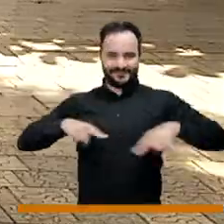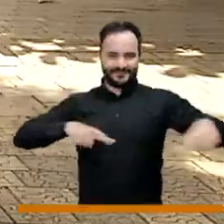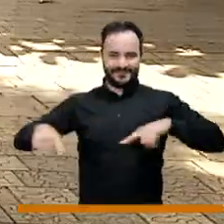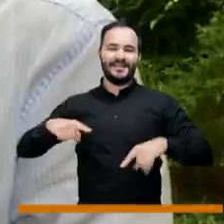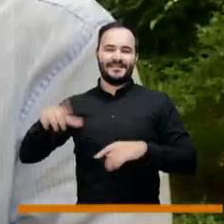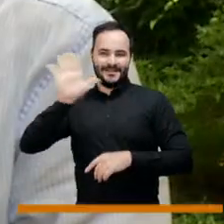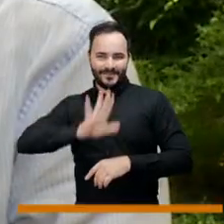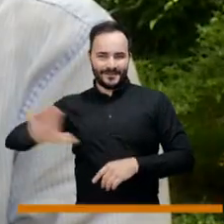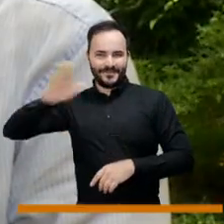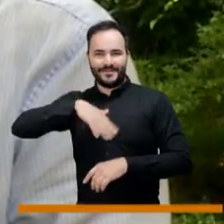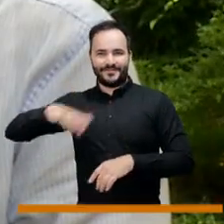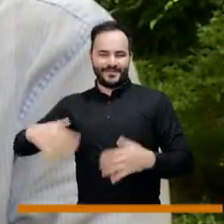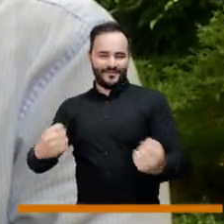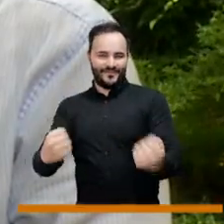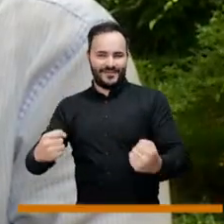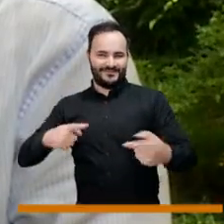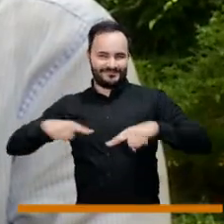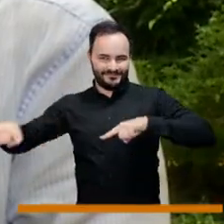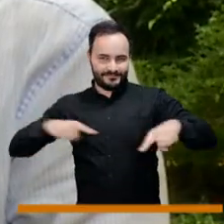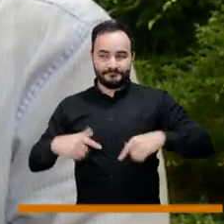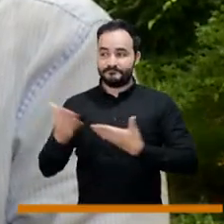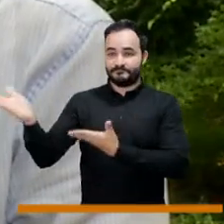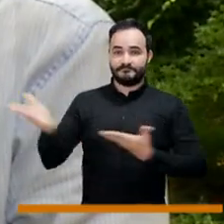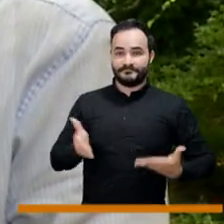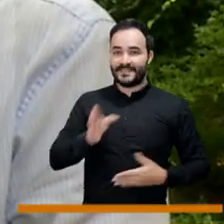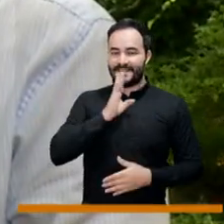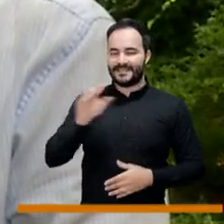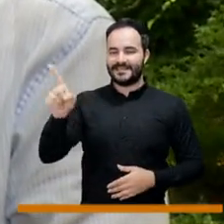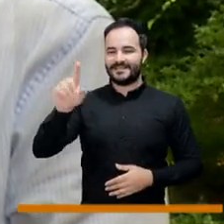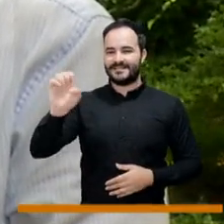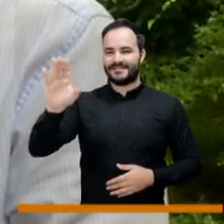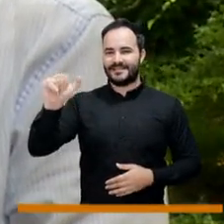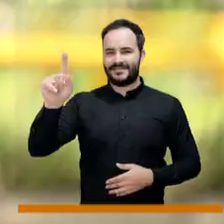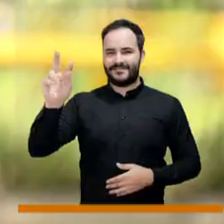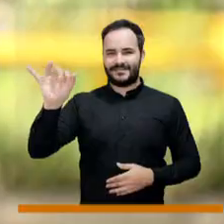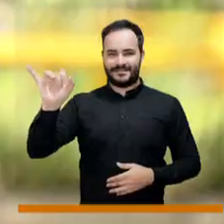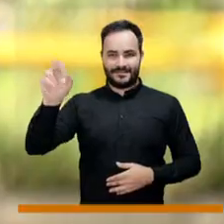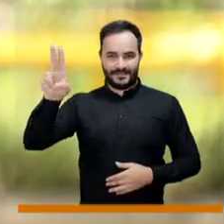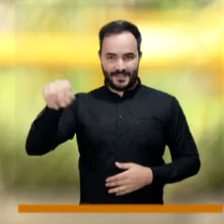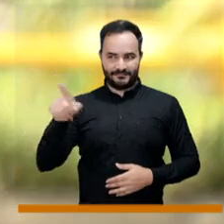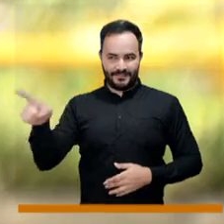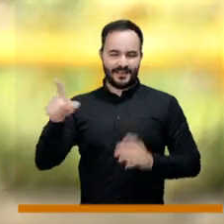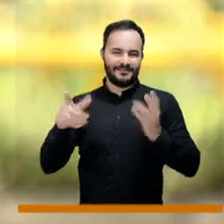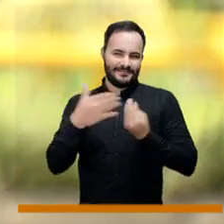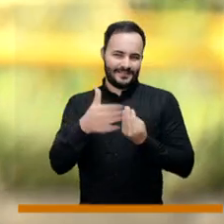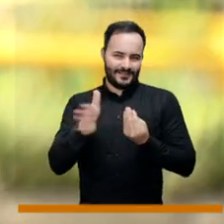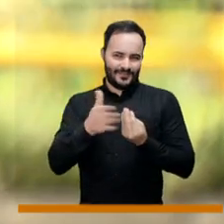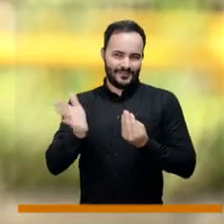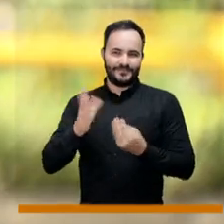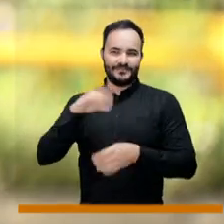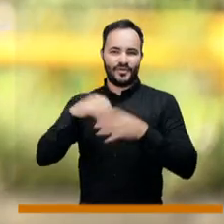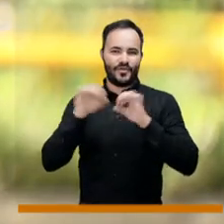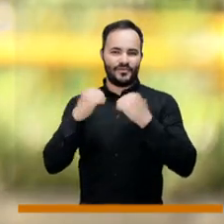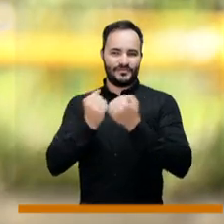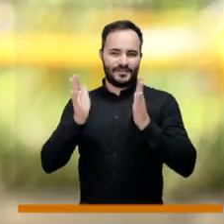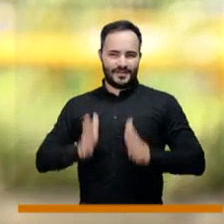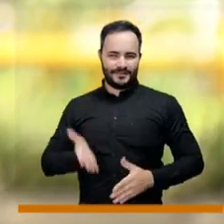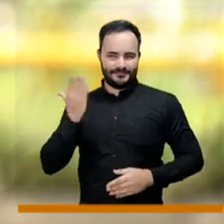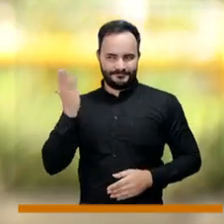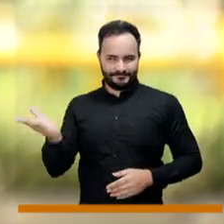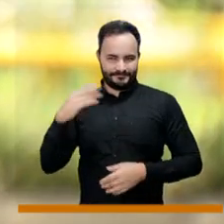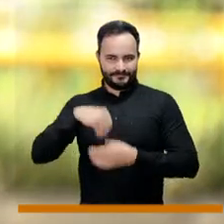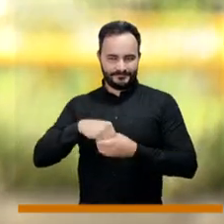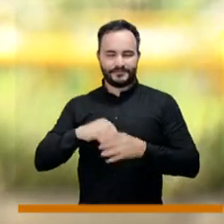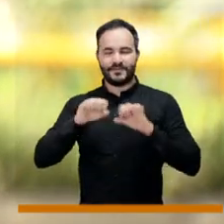el concejal Sebastián López Valencia, del Centro Democrático. Concejal, bienvenido y bienvenido siempre. Hagamos un